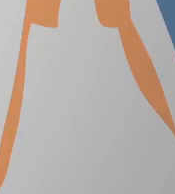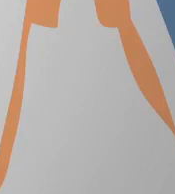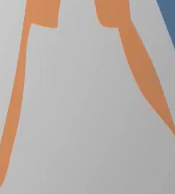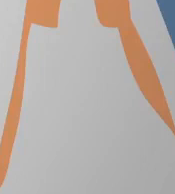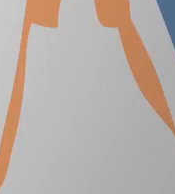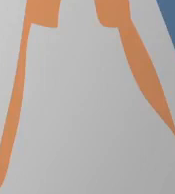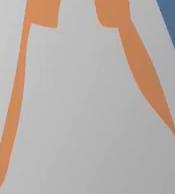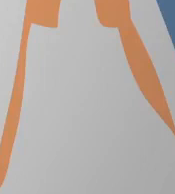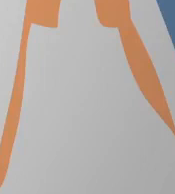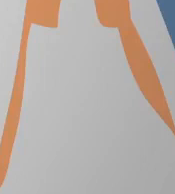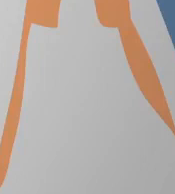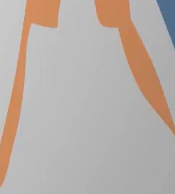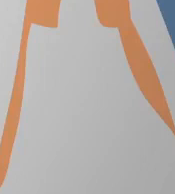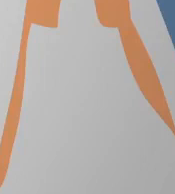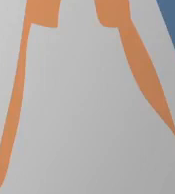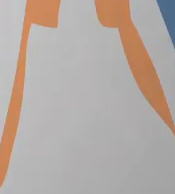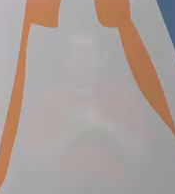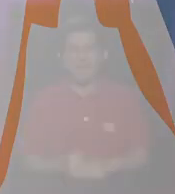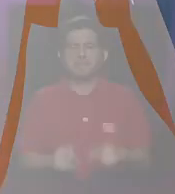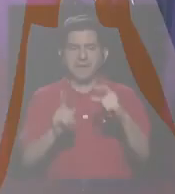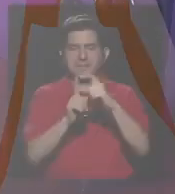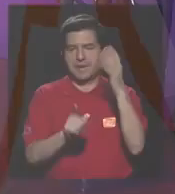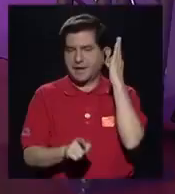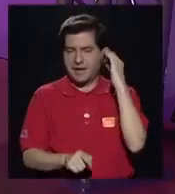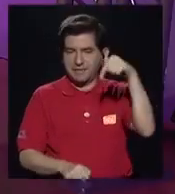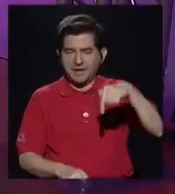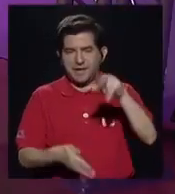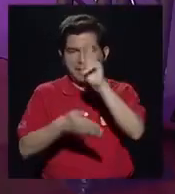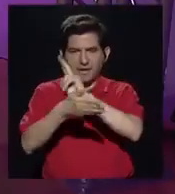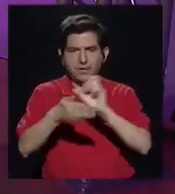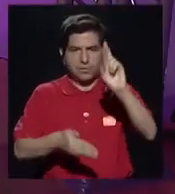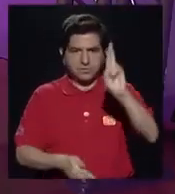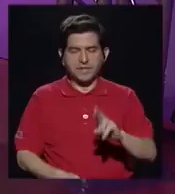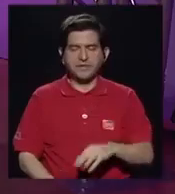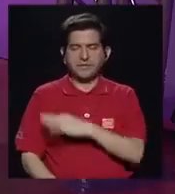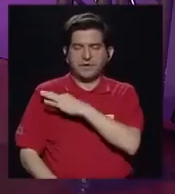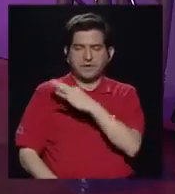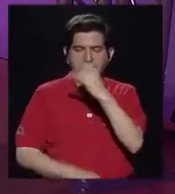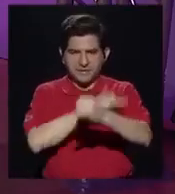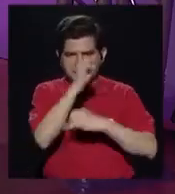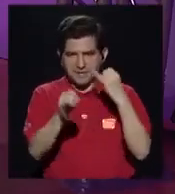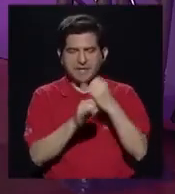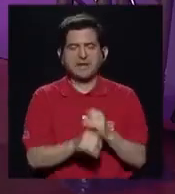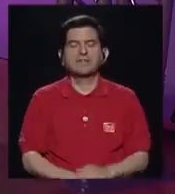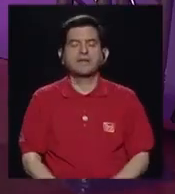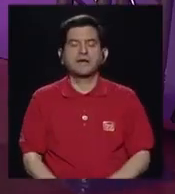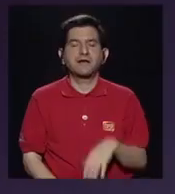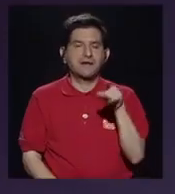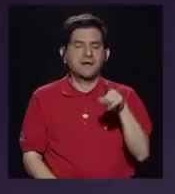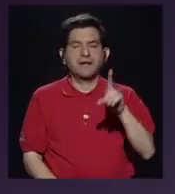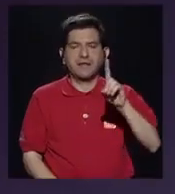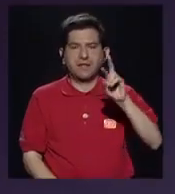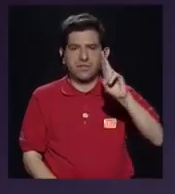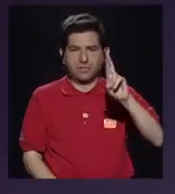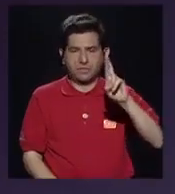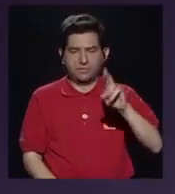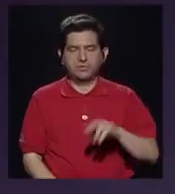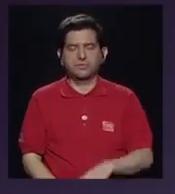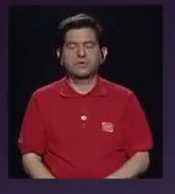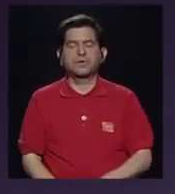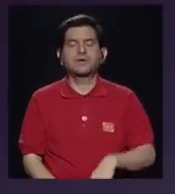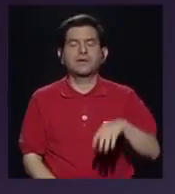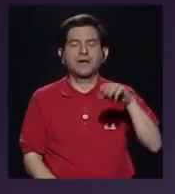buenas estamos en el programa Palabra de mujer de la Universidad de Costa Rica con la invitada internacional la doctora Rita Laura segato este